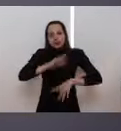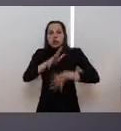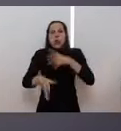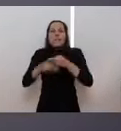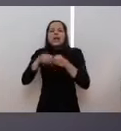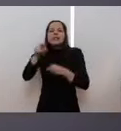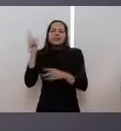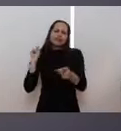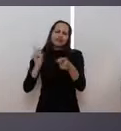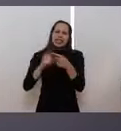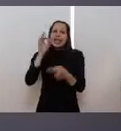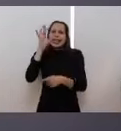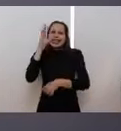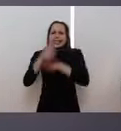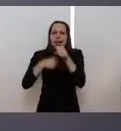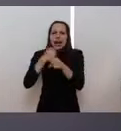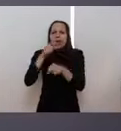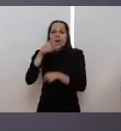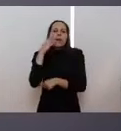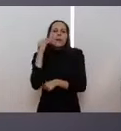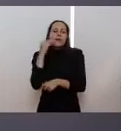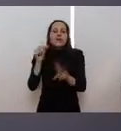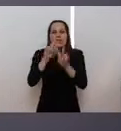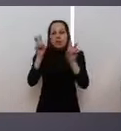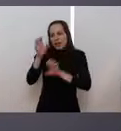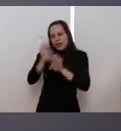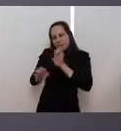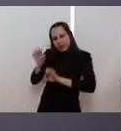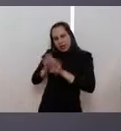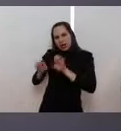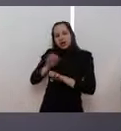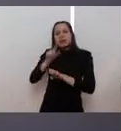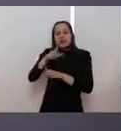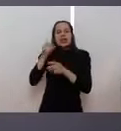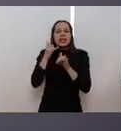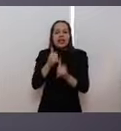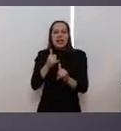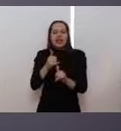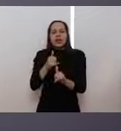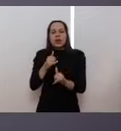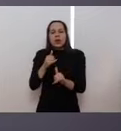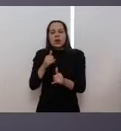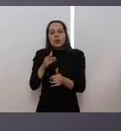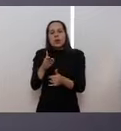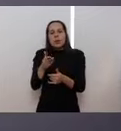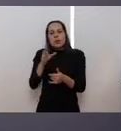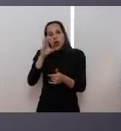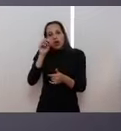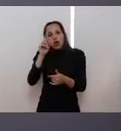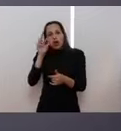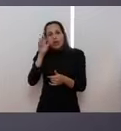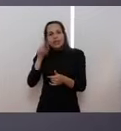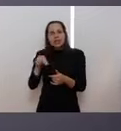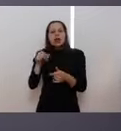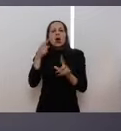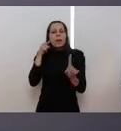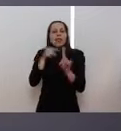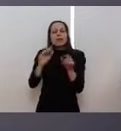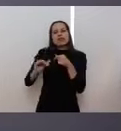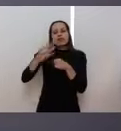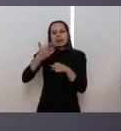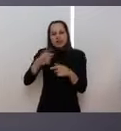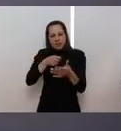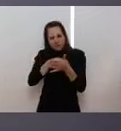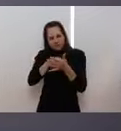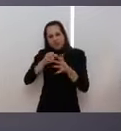tiene 15 años de experiencia en el sector defensa el ingeniero corte se va a referir a nuestro objetivo 5 optimizar la